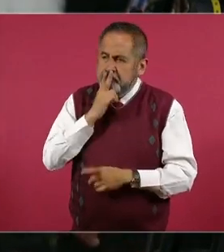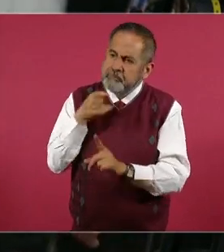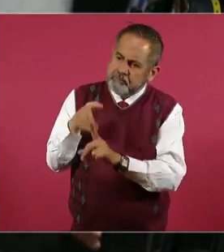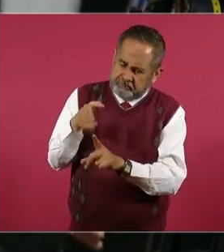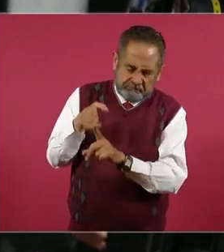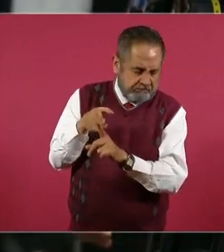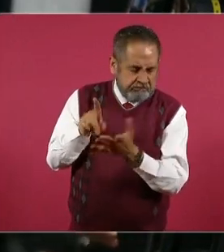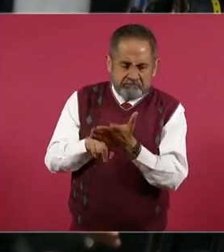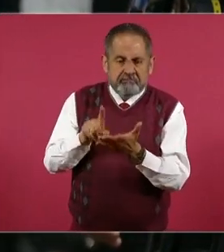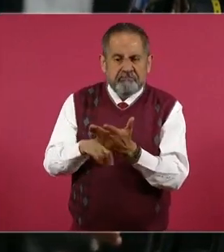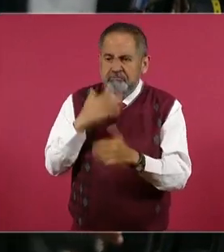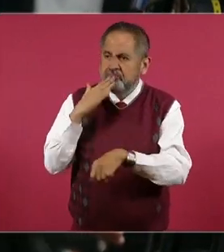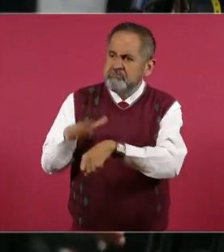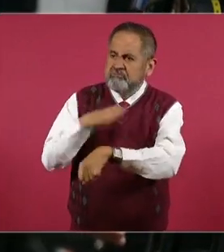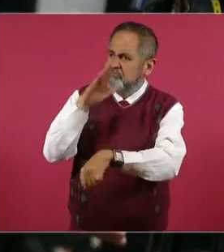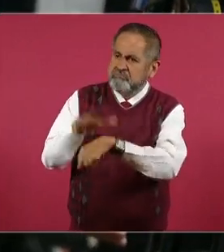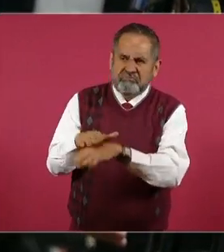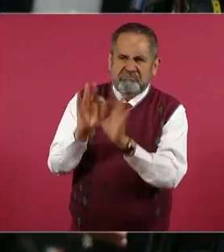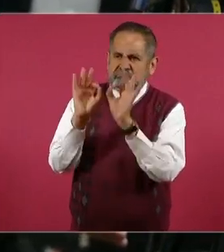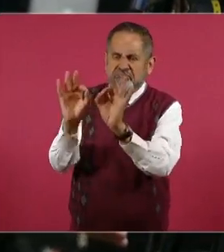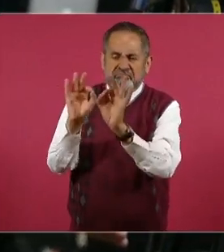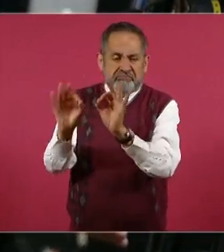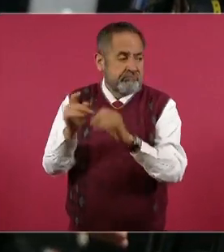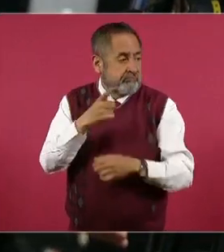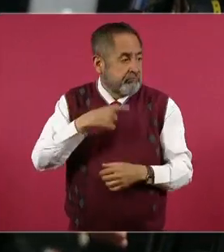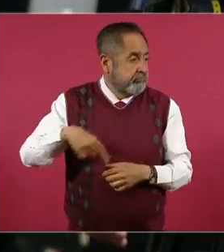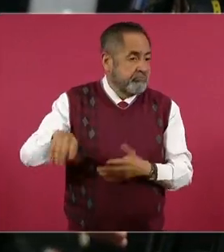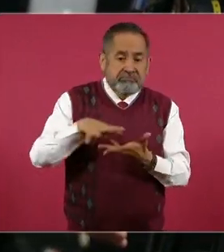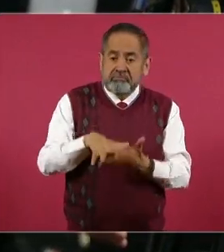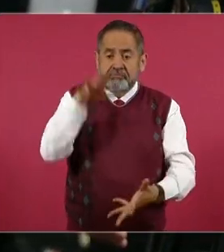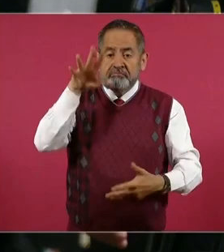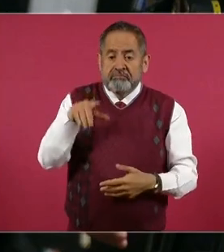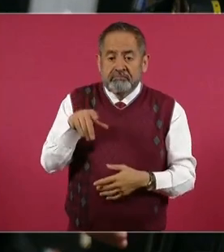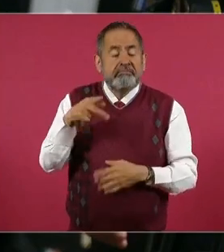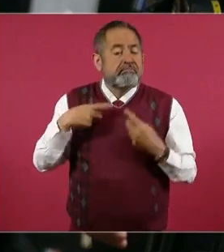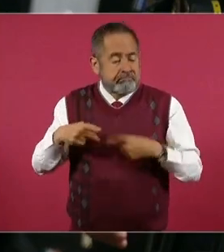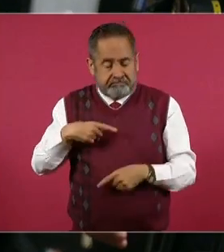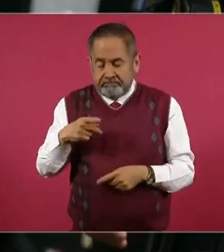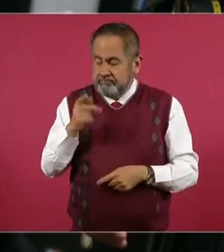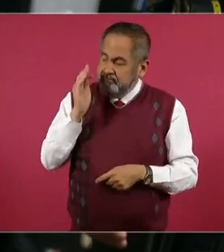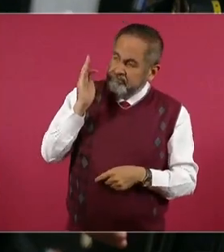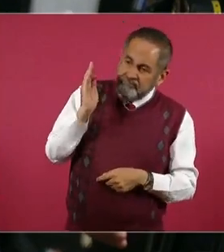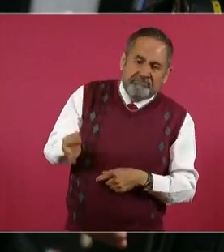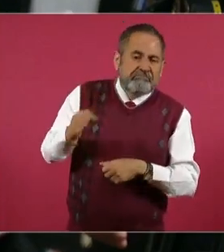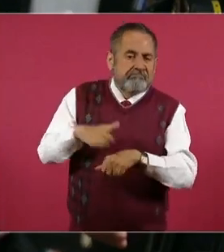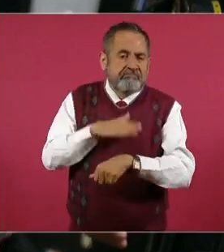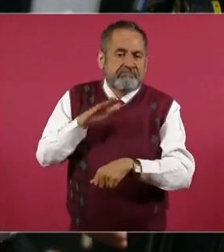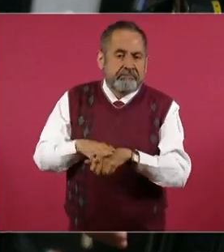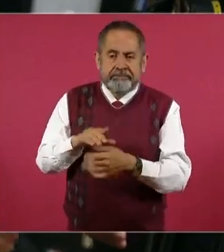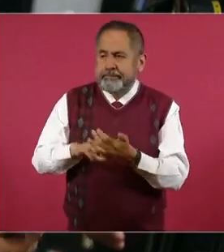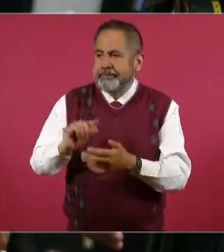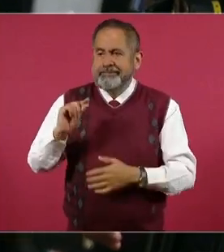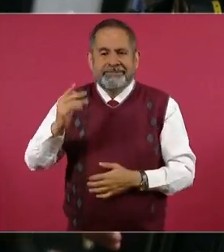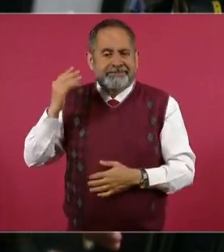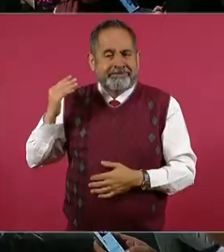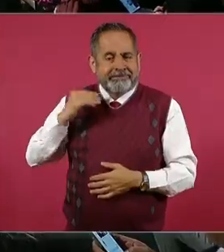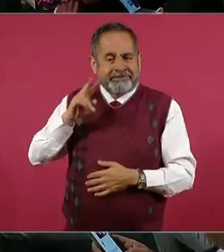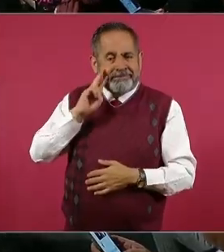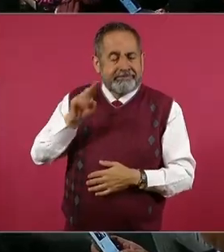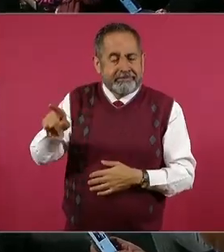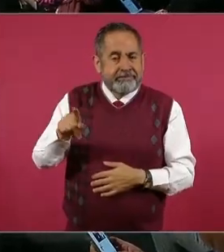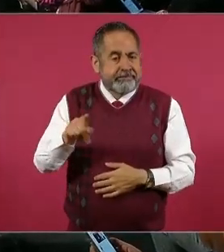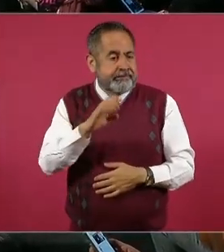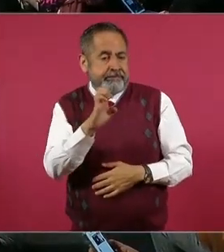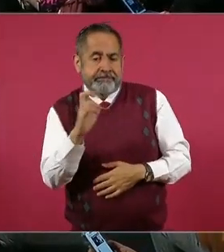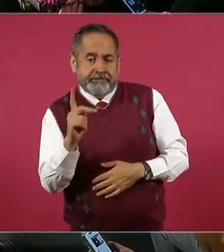pues usted sea de los presidentes con mayor índice de aprobación. Bueno, estábamos viendo hace unos meses que